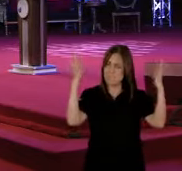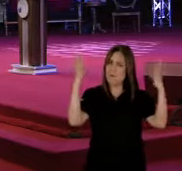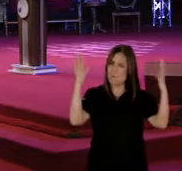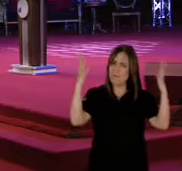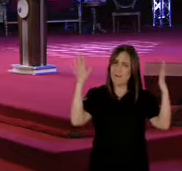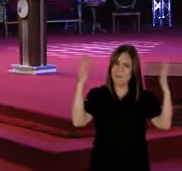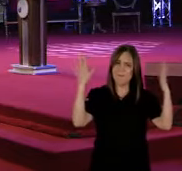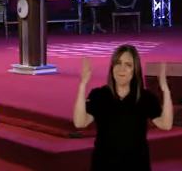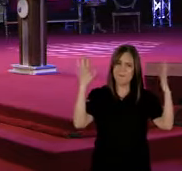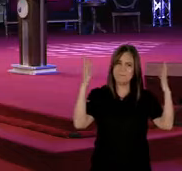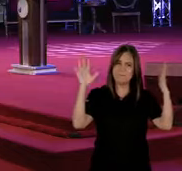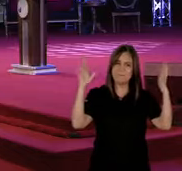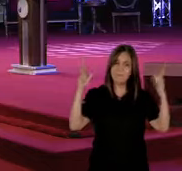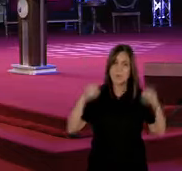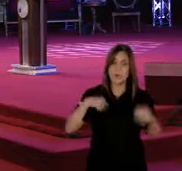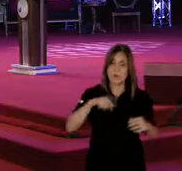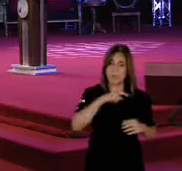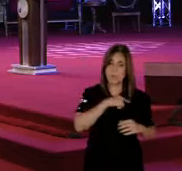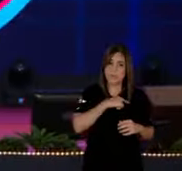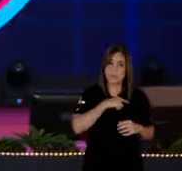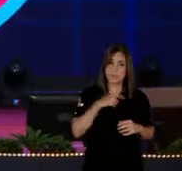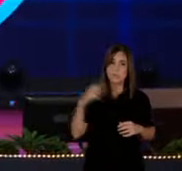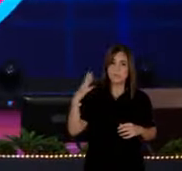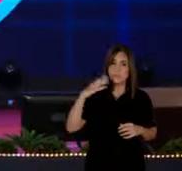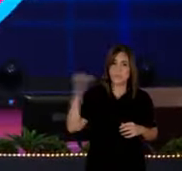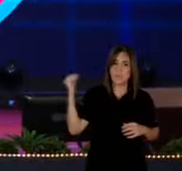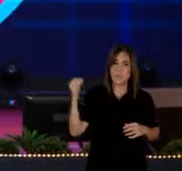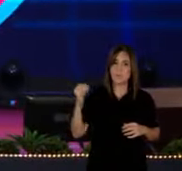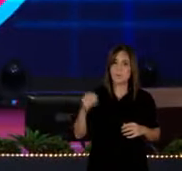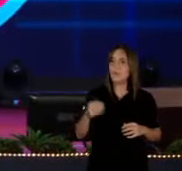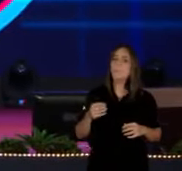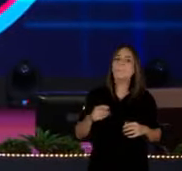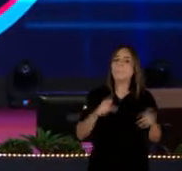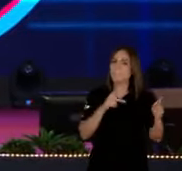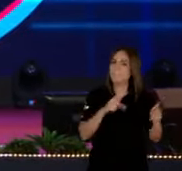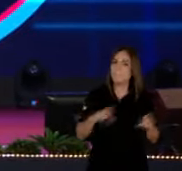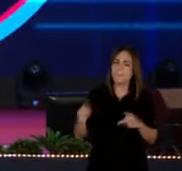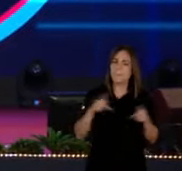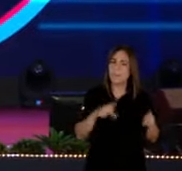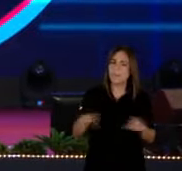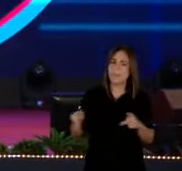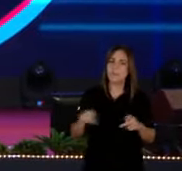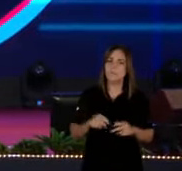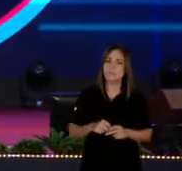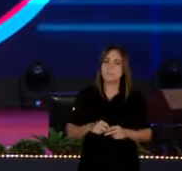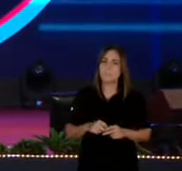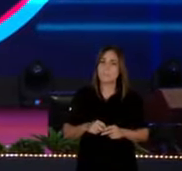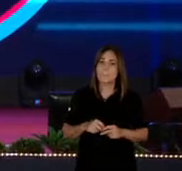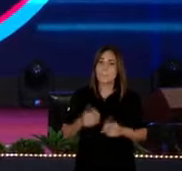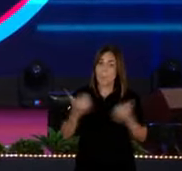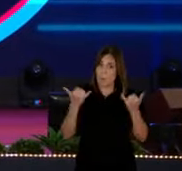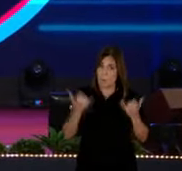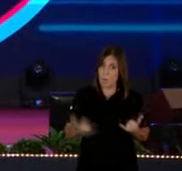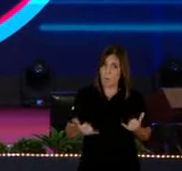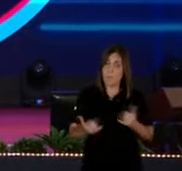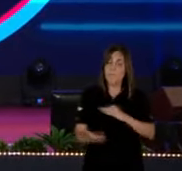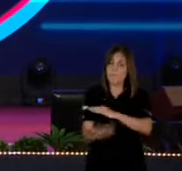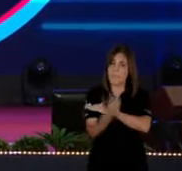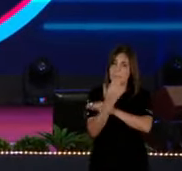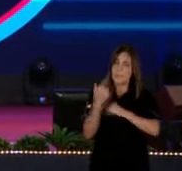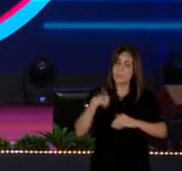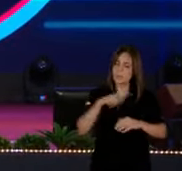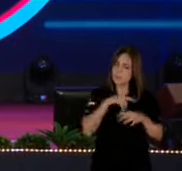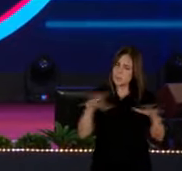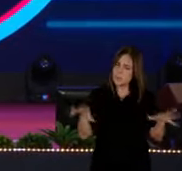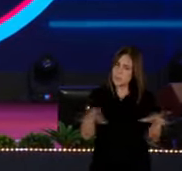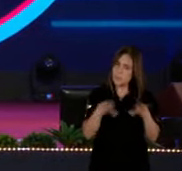Así que salimos listos. Esta mañana nos reunimos en uno de los salones, los ministerios de la casa, y siempre que